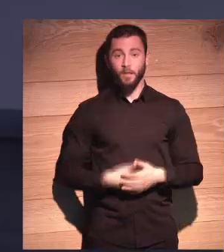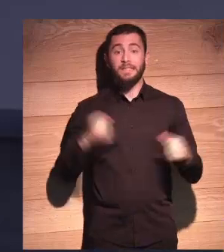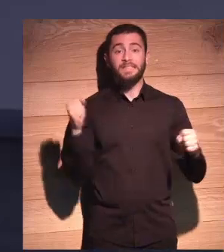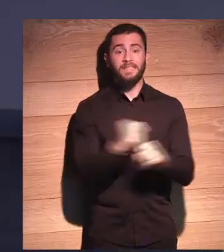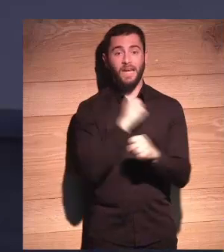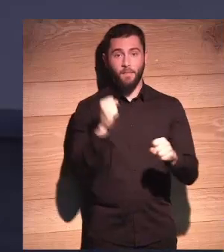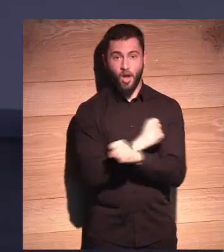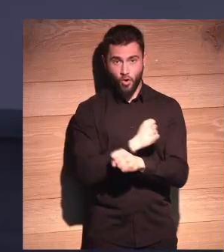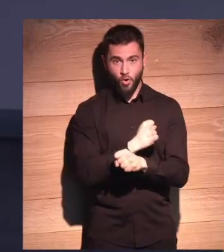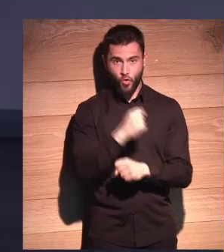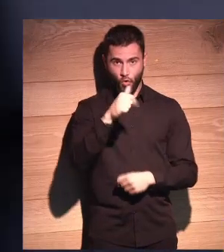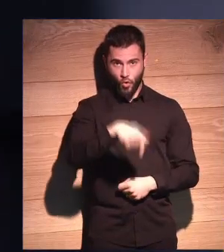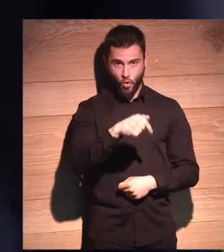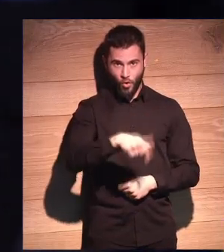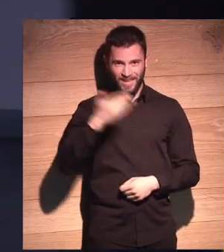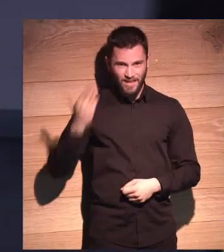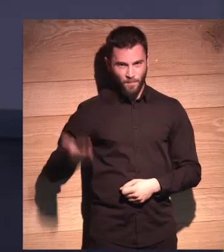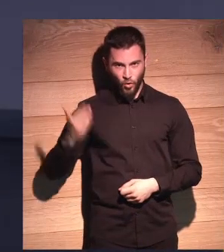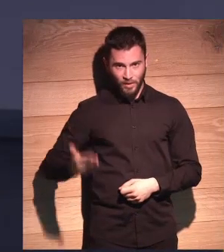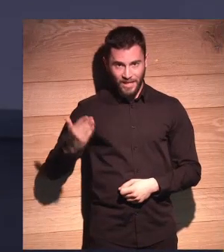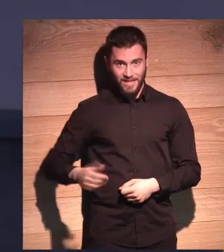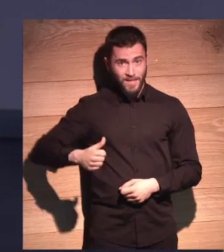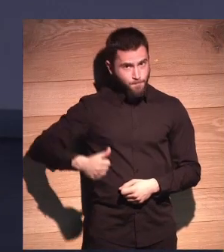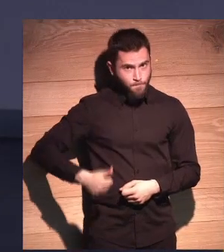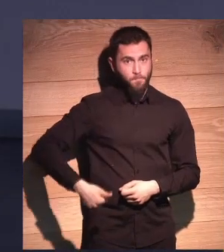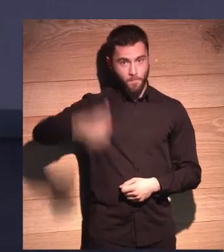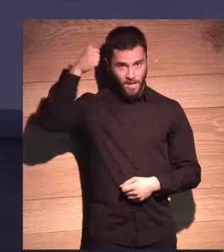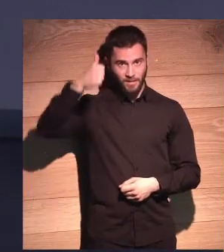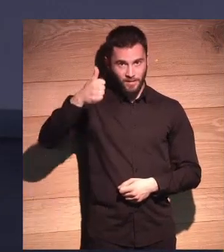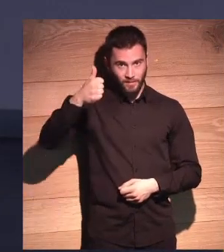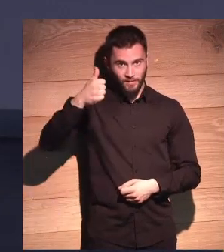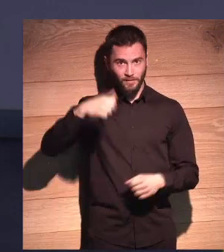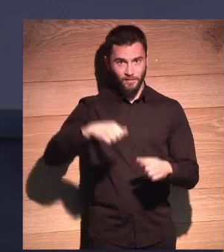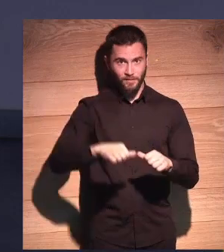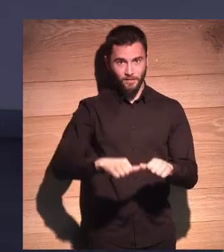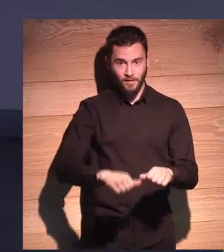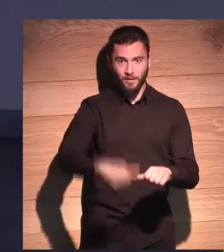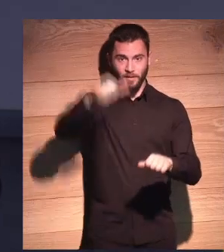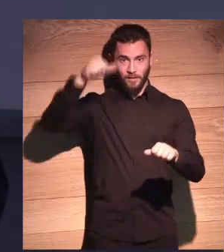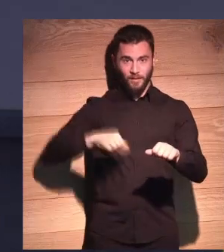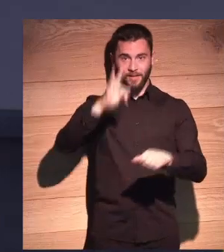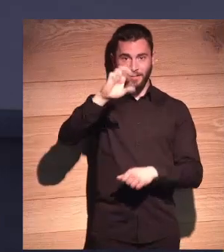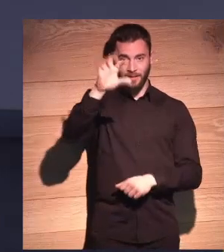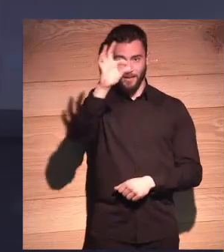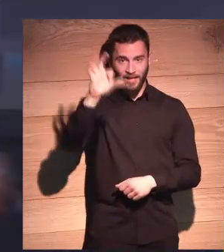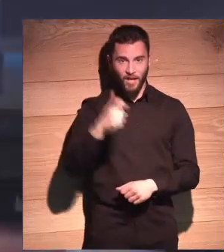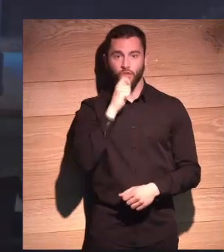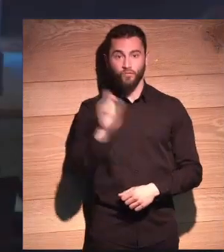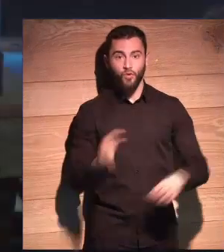veréis, hoy es mucho más importante del que era cuando se fundó Telos. Muchas gracias a todos.